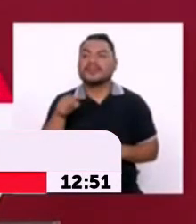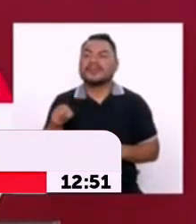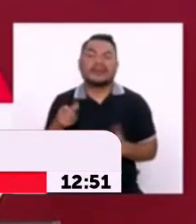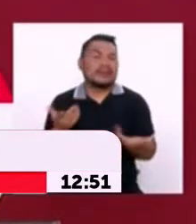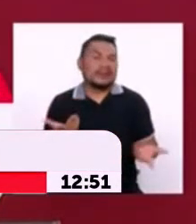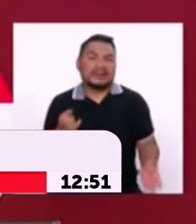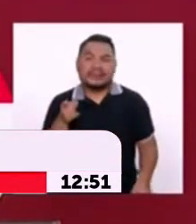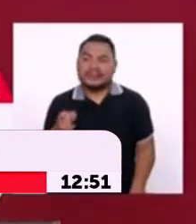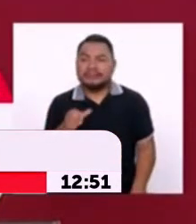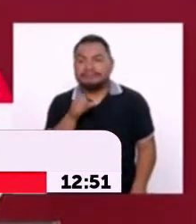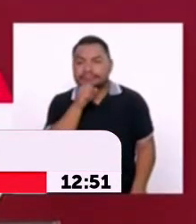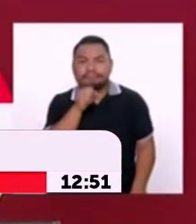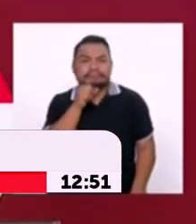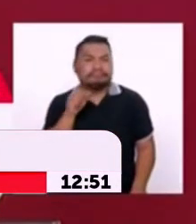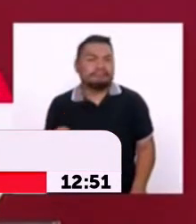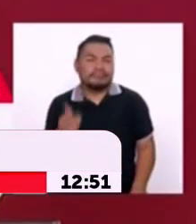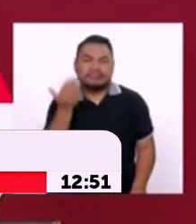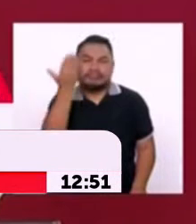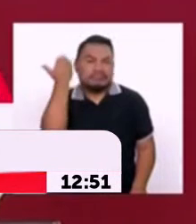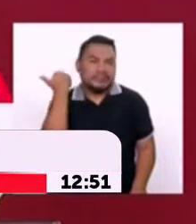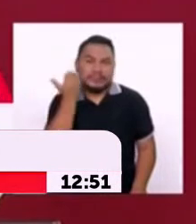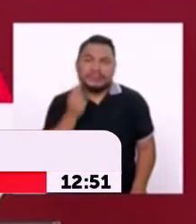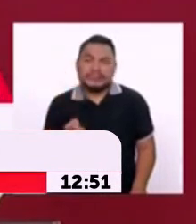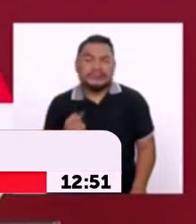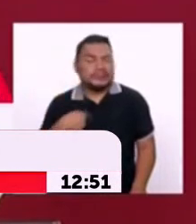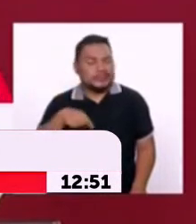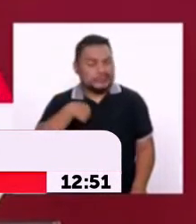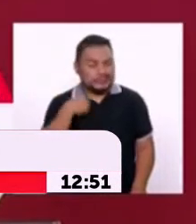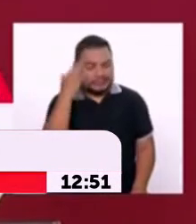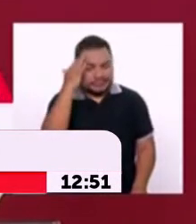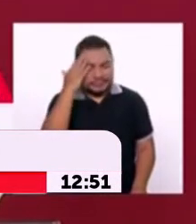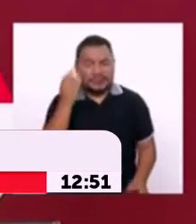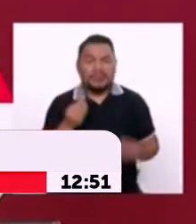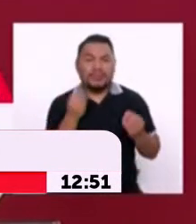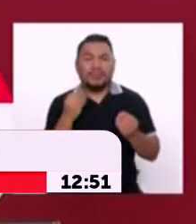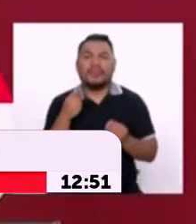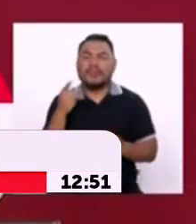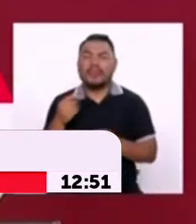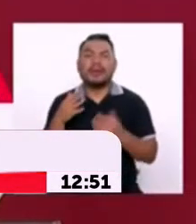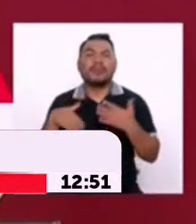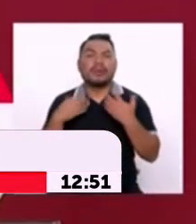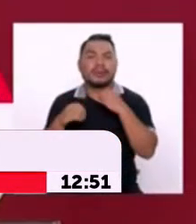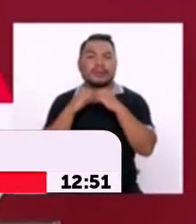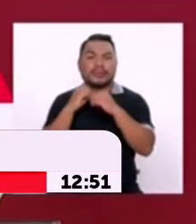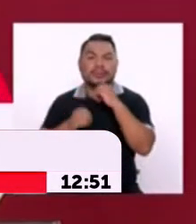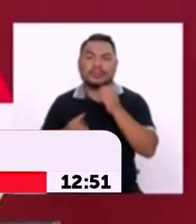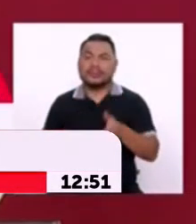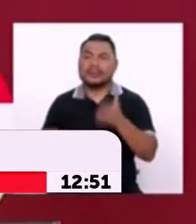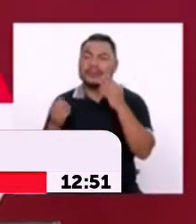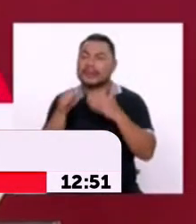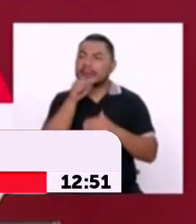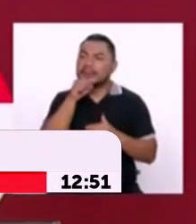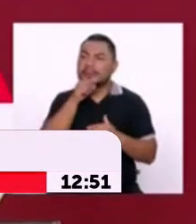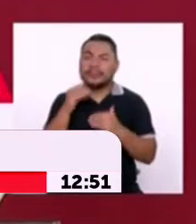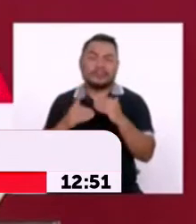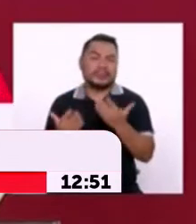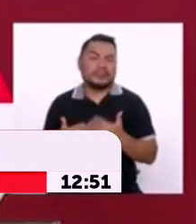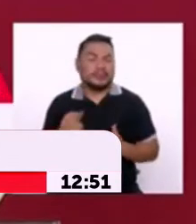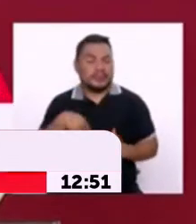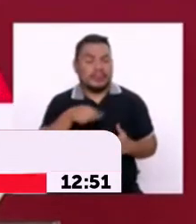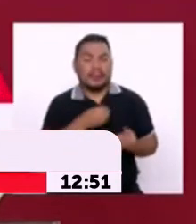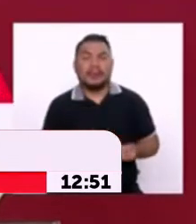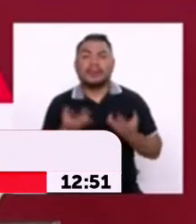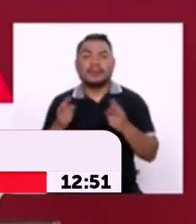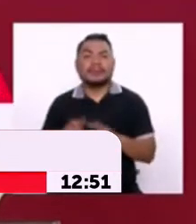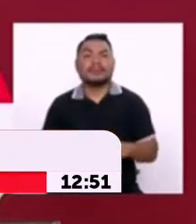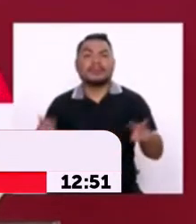precarias y hay que pensar firmemente en resolver esa precariedad, darle el valor que